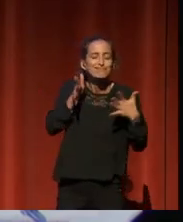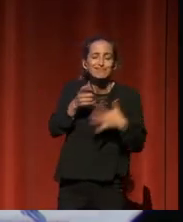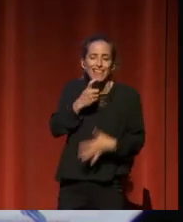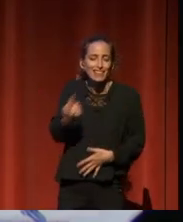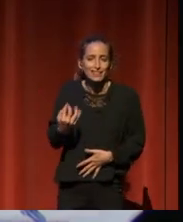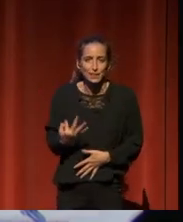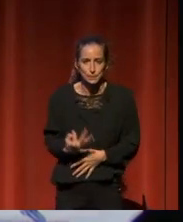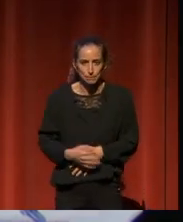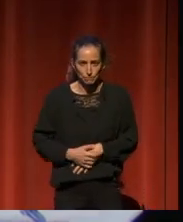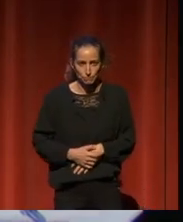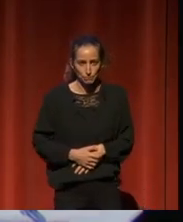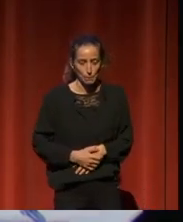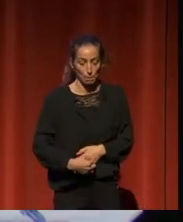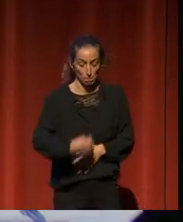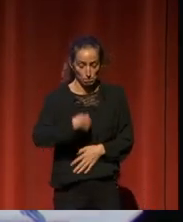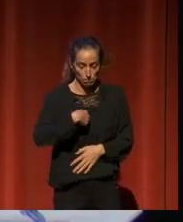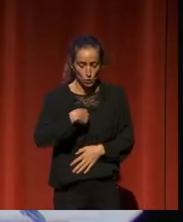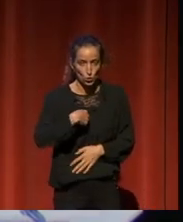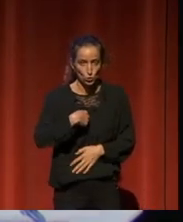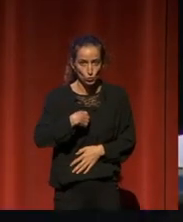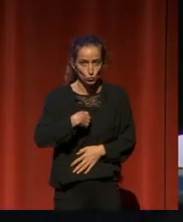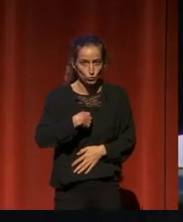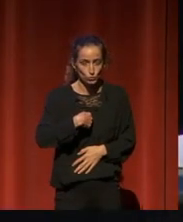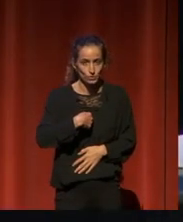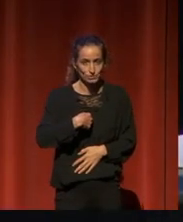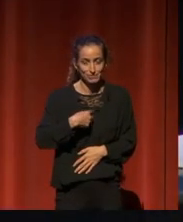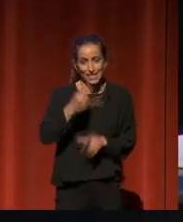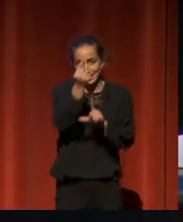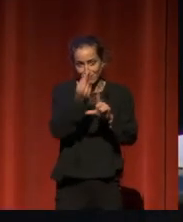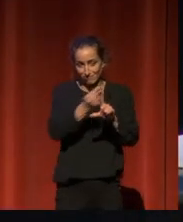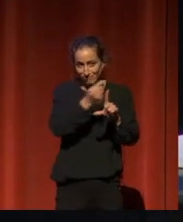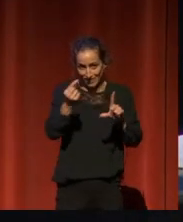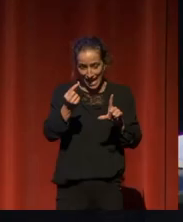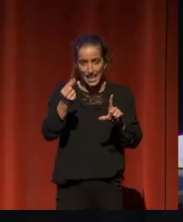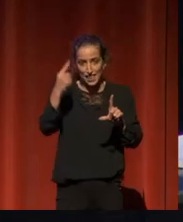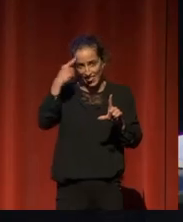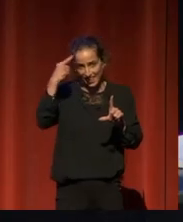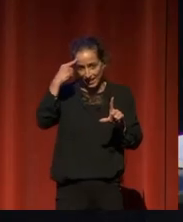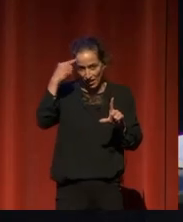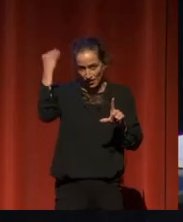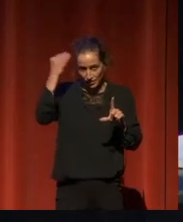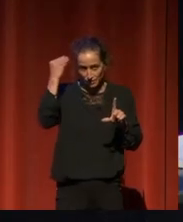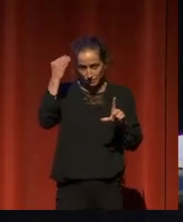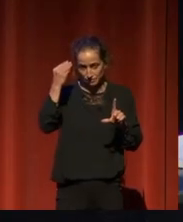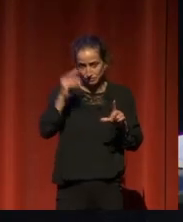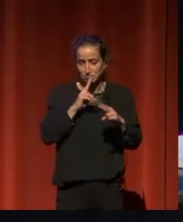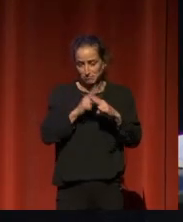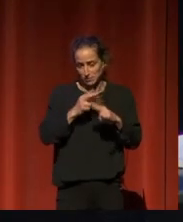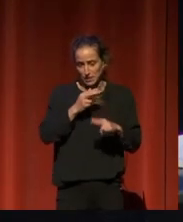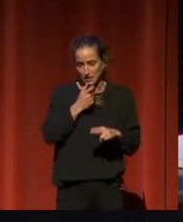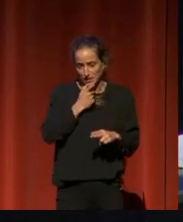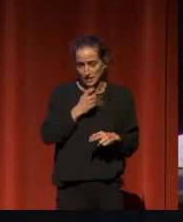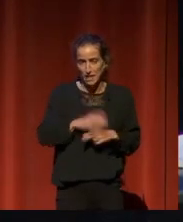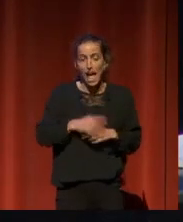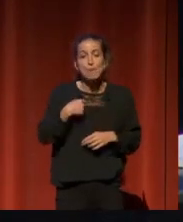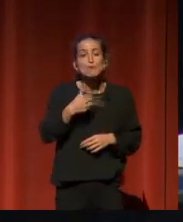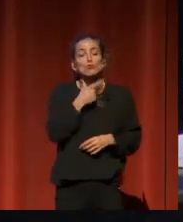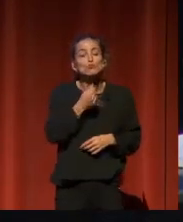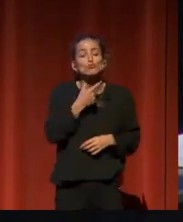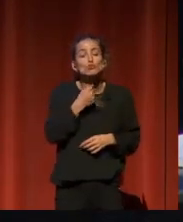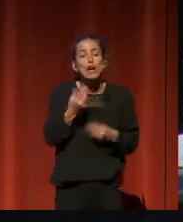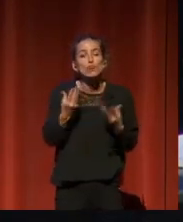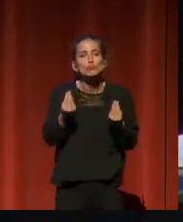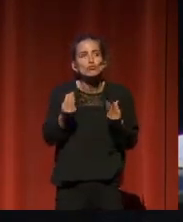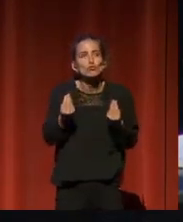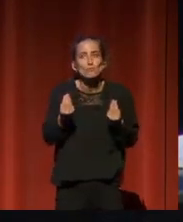comenzar yo soy una design Fer y a mí me gusta muchísimo trabajar en el terreno